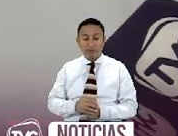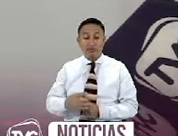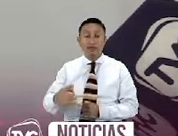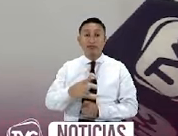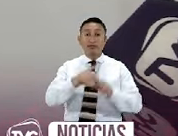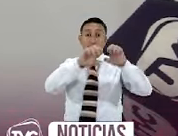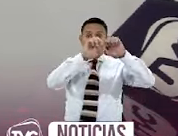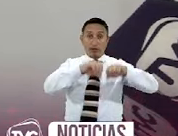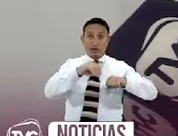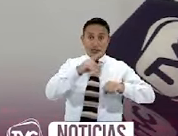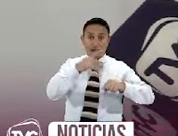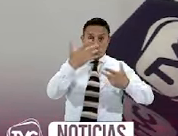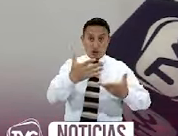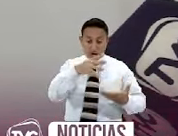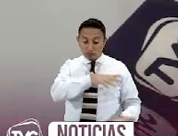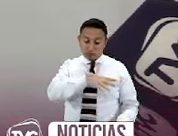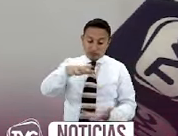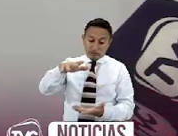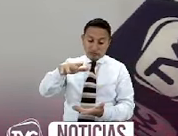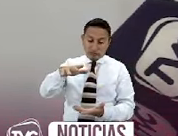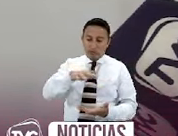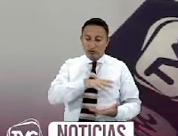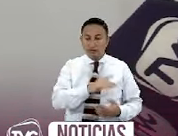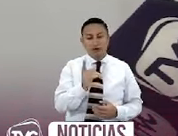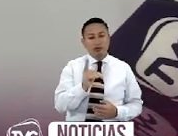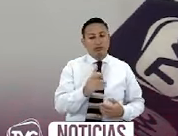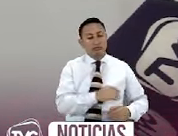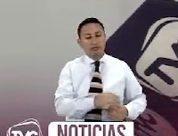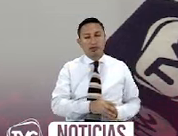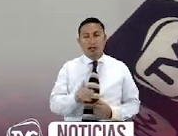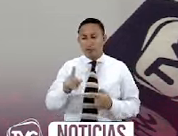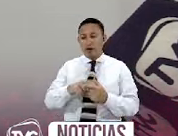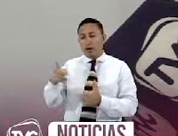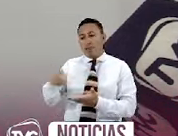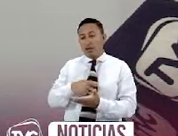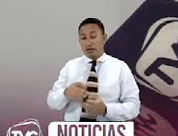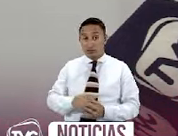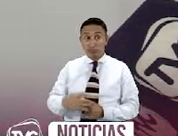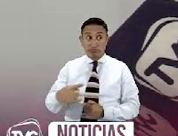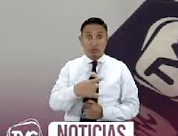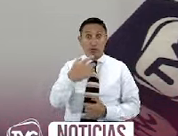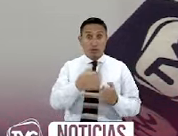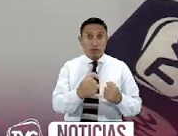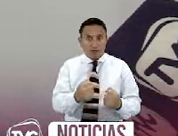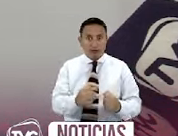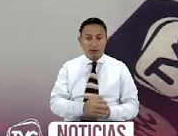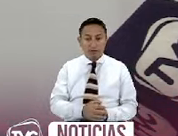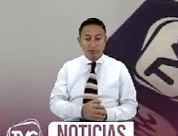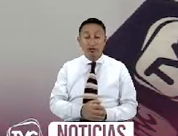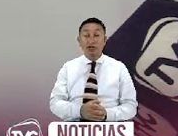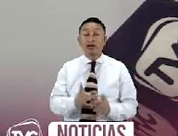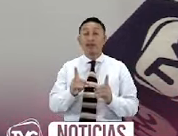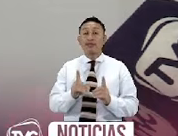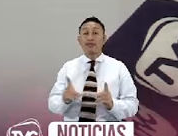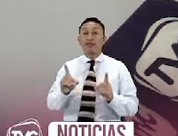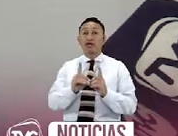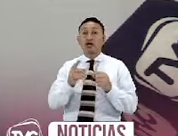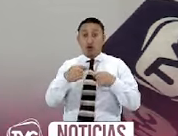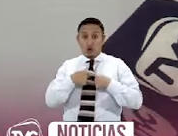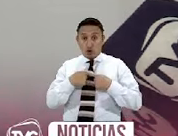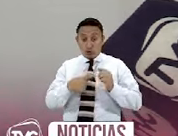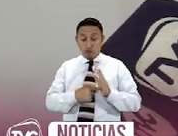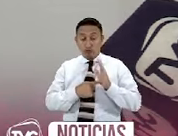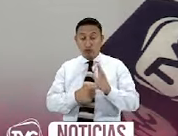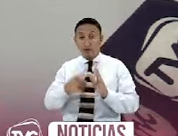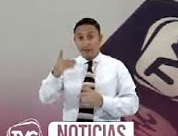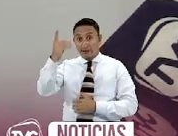entregar insumos, dispositivos, medicamentos. Entonces el problema es muy serio. Detrás de la cifra que yo le he dado de la deuda, de